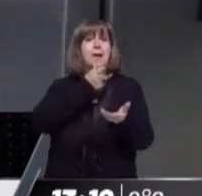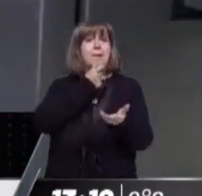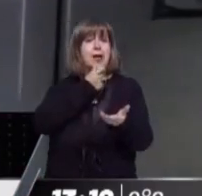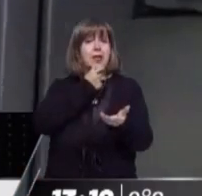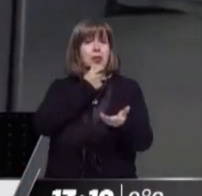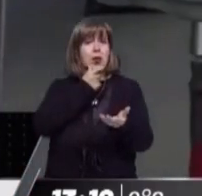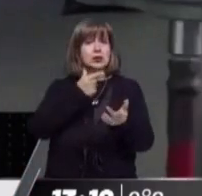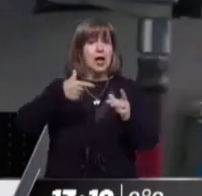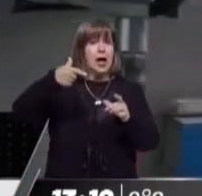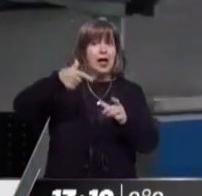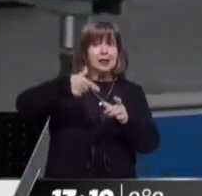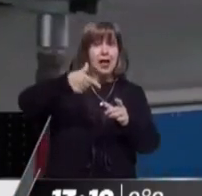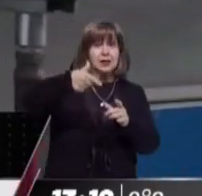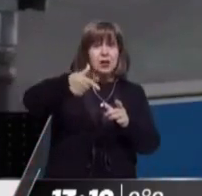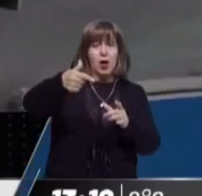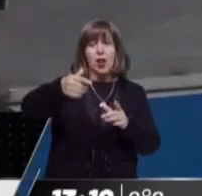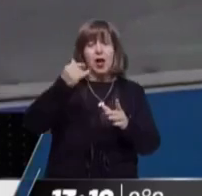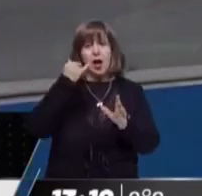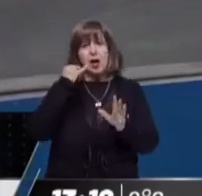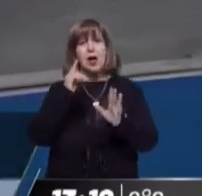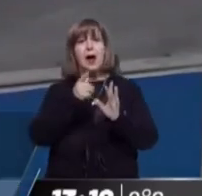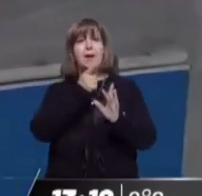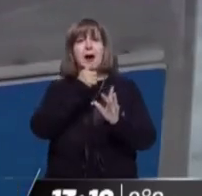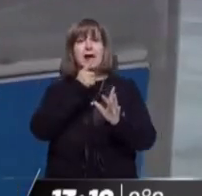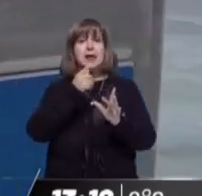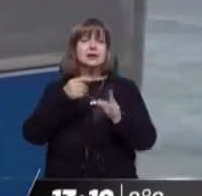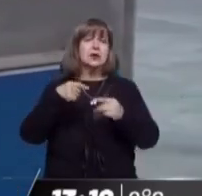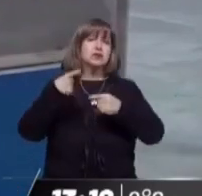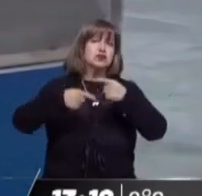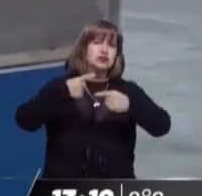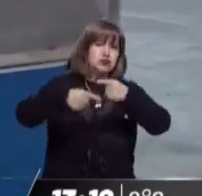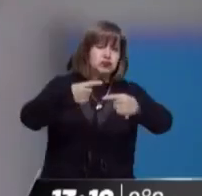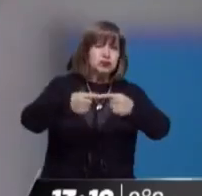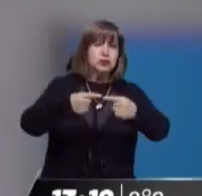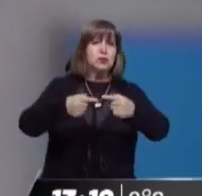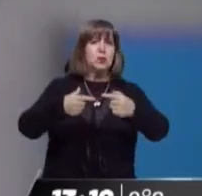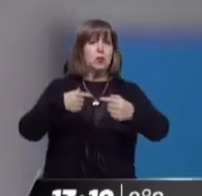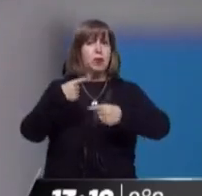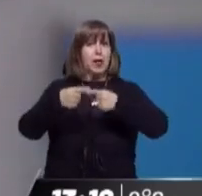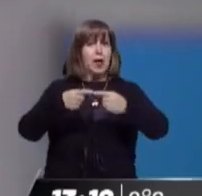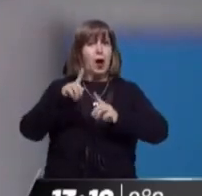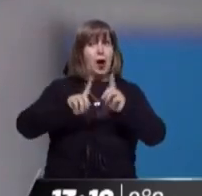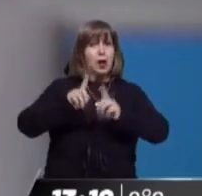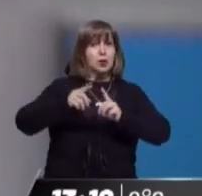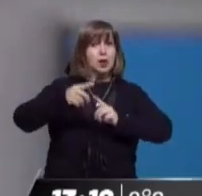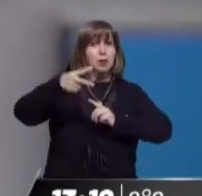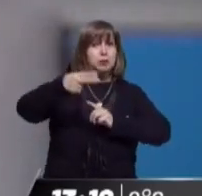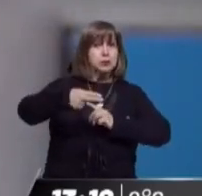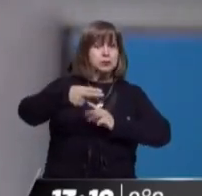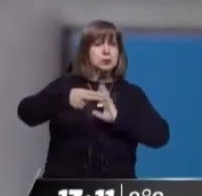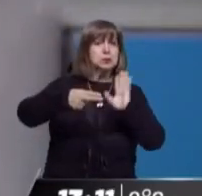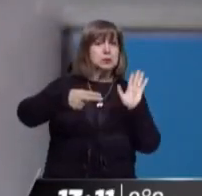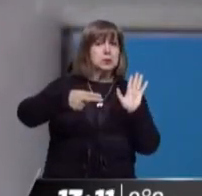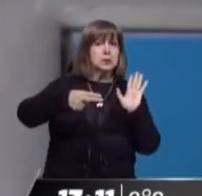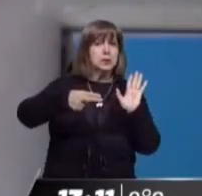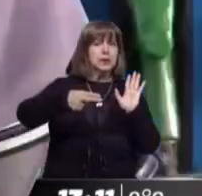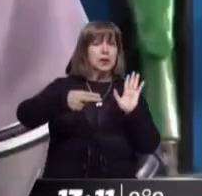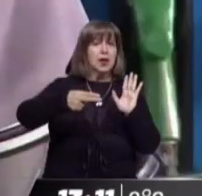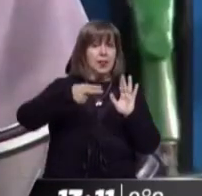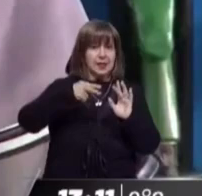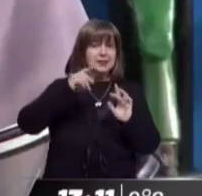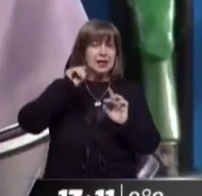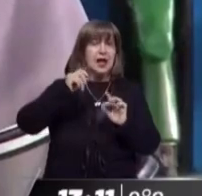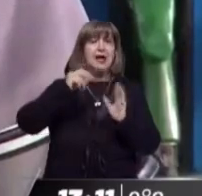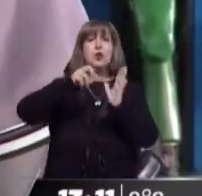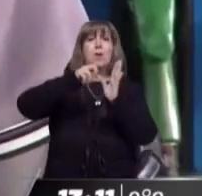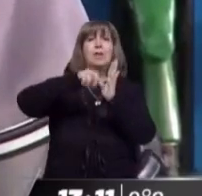aquellas estaciones que pagan una provisión interrumpible es decir que el servicio puede ser interrumpido son aquellas estaciones que ofrecen que tienen